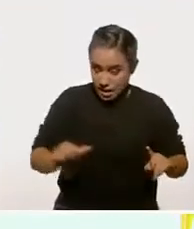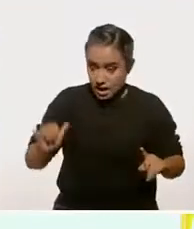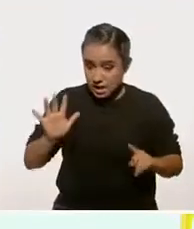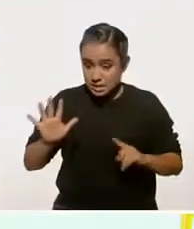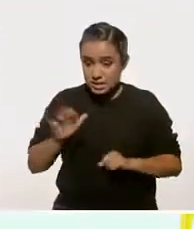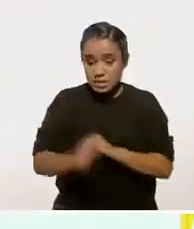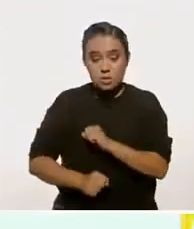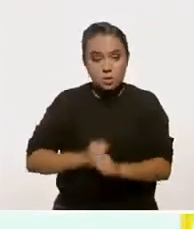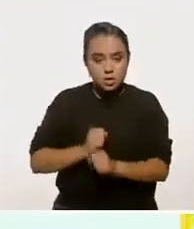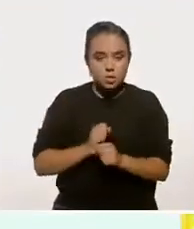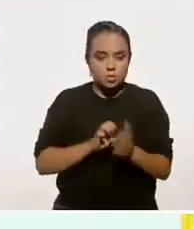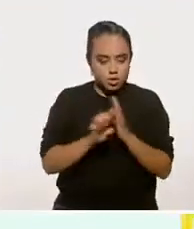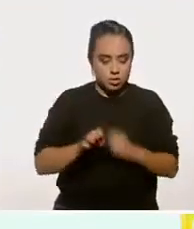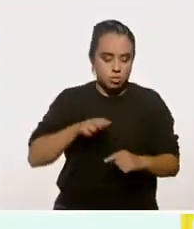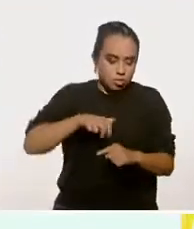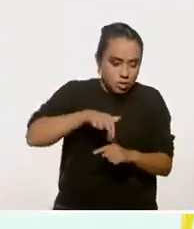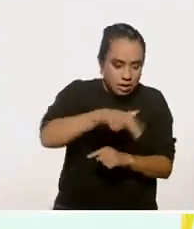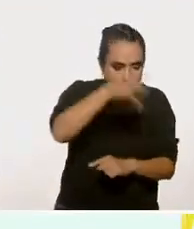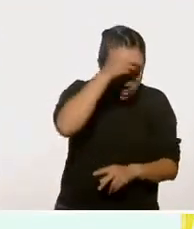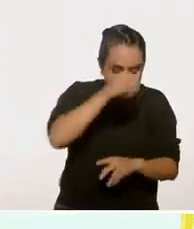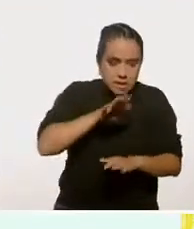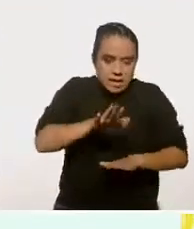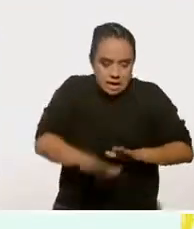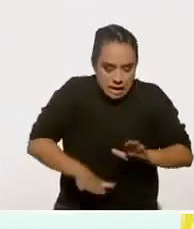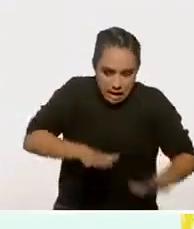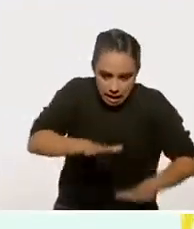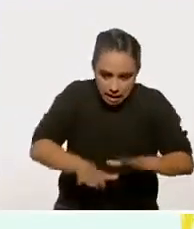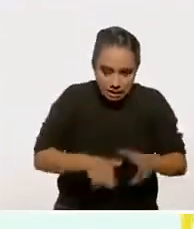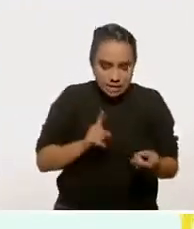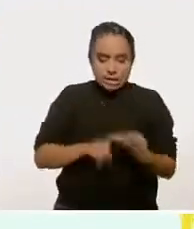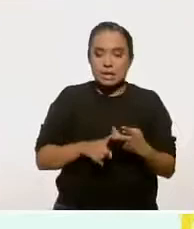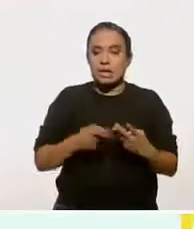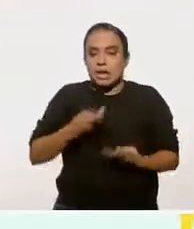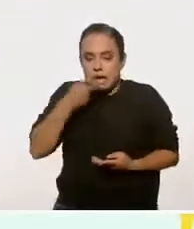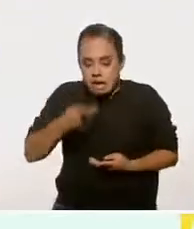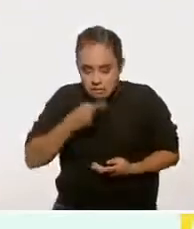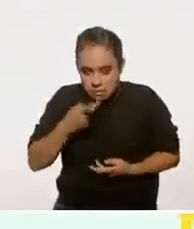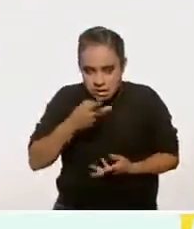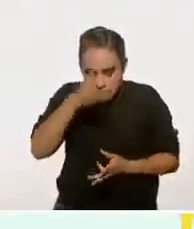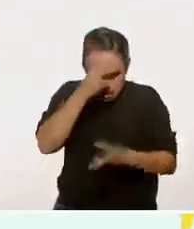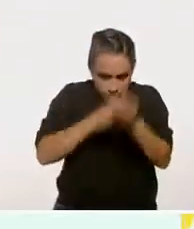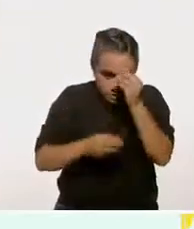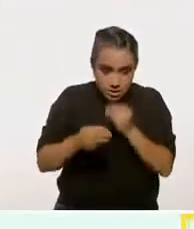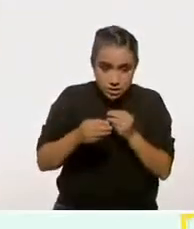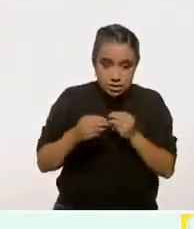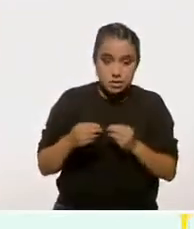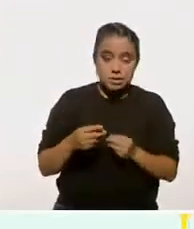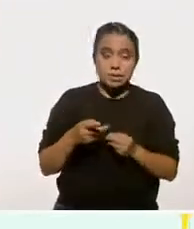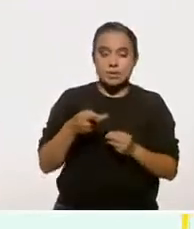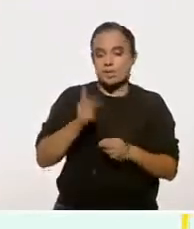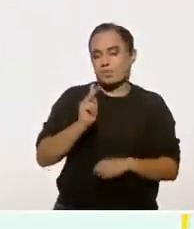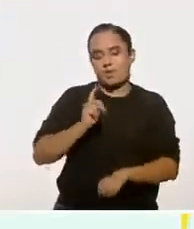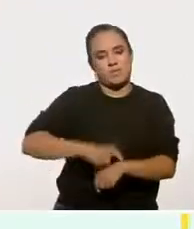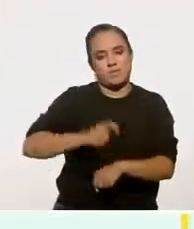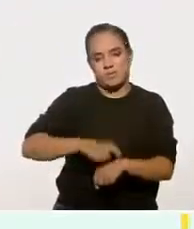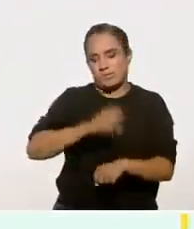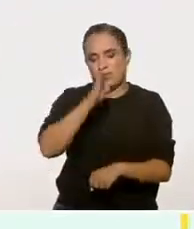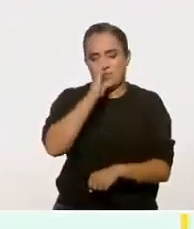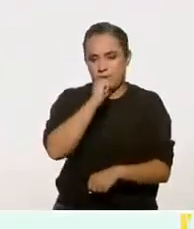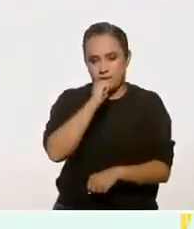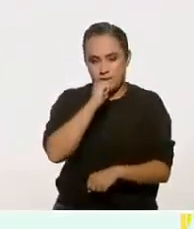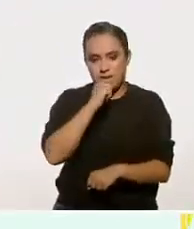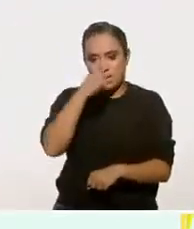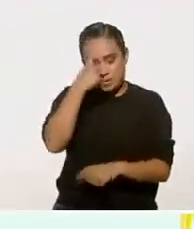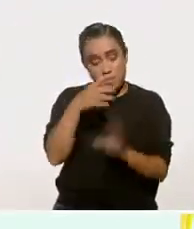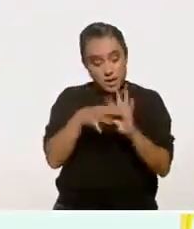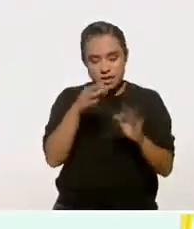entre aprender a caminar, aprender a gatear, aprender a hablar, ¿no? Pero no nos van a dar tiempo todo el programa para hablar